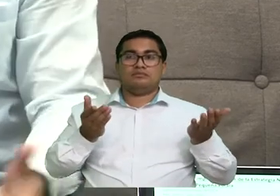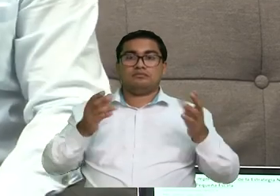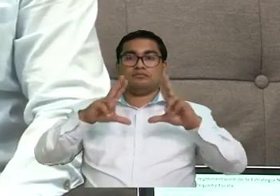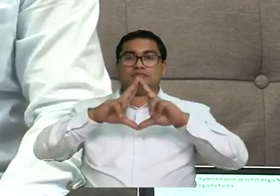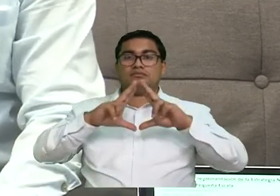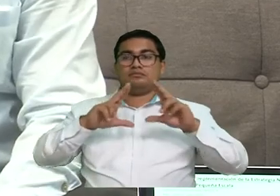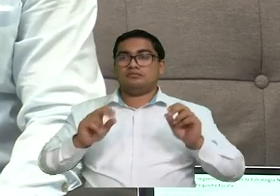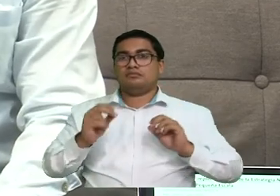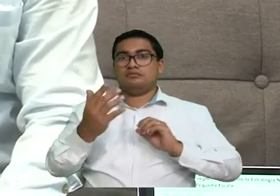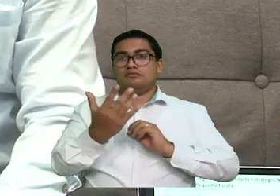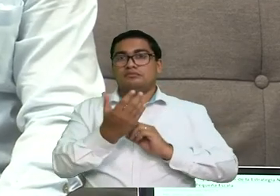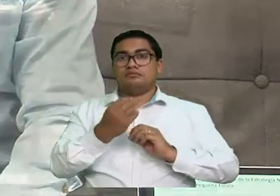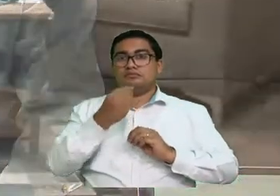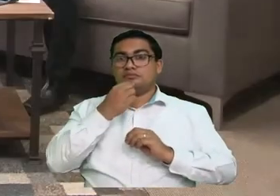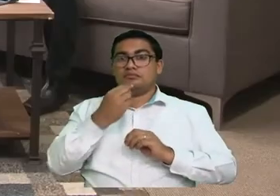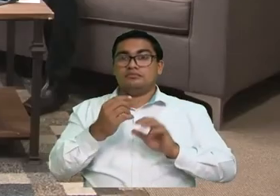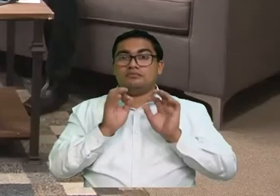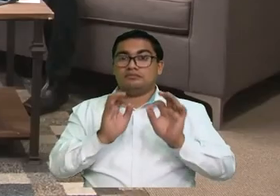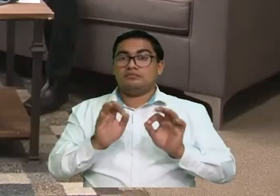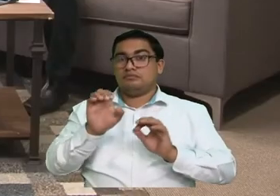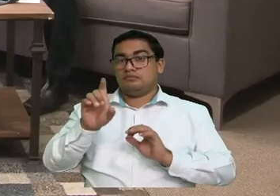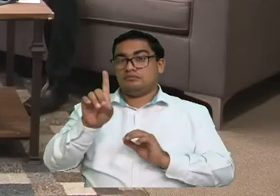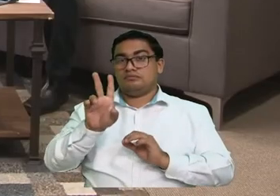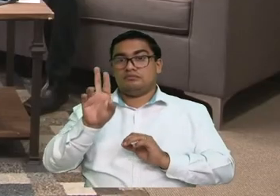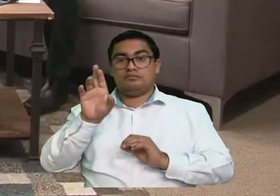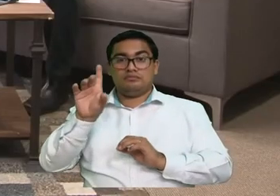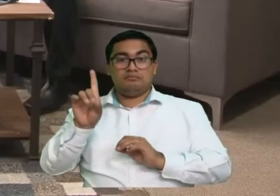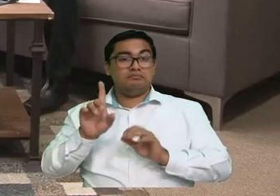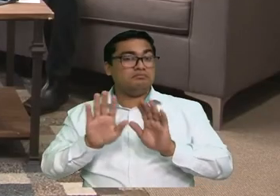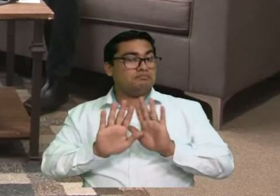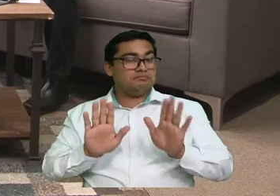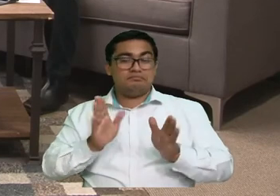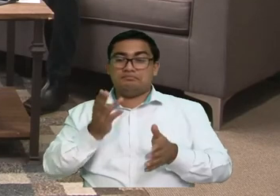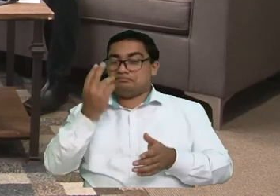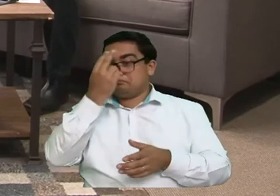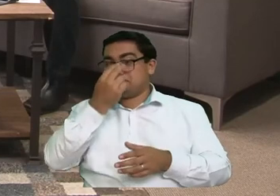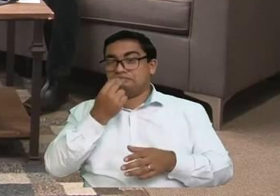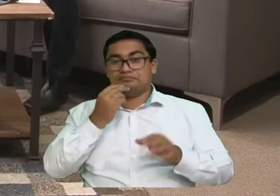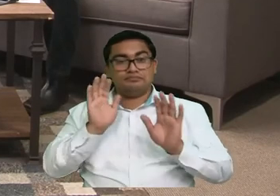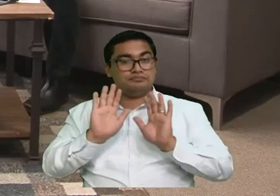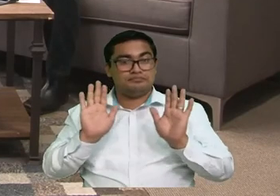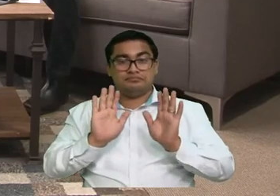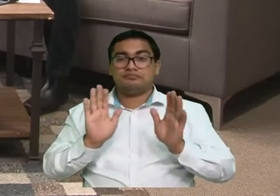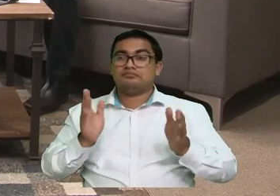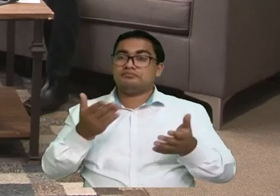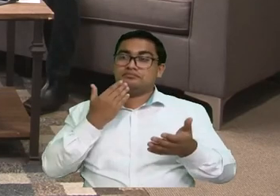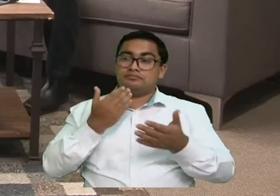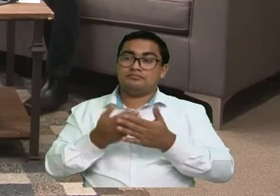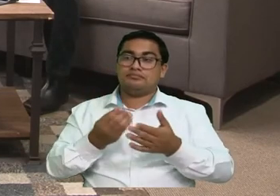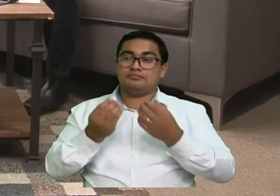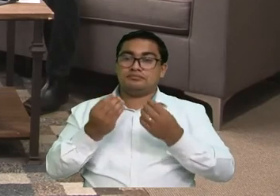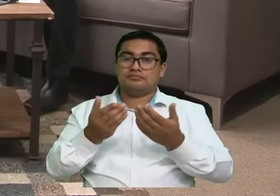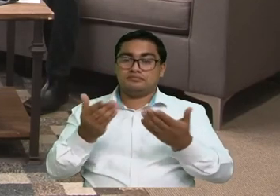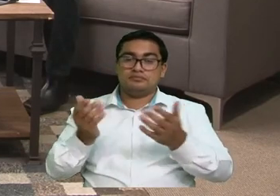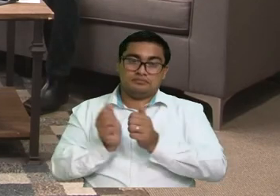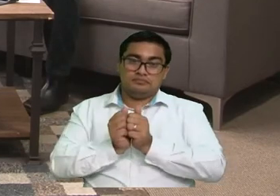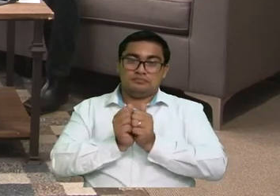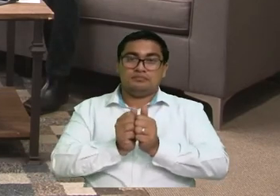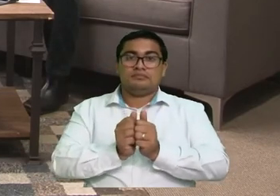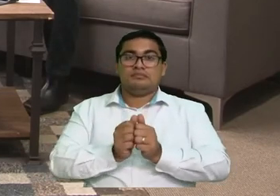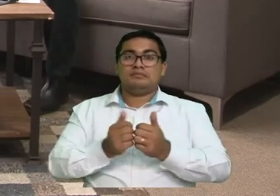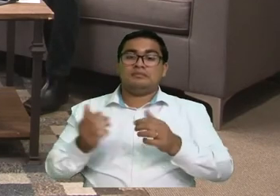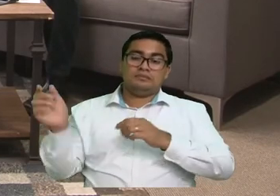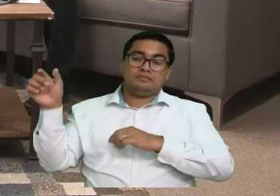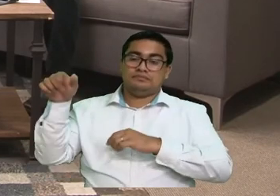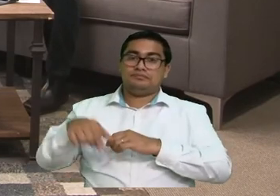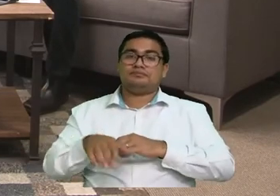patria para todos. Claro que sí, compañero Edward. De mi parte no tengo más preguntas que hacerle. No me resta más que agradecerle su compañía, su espacio